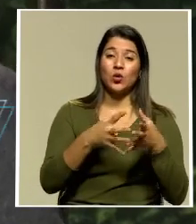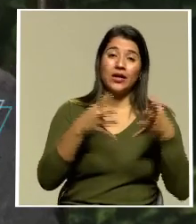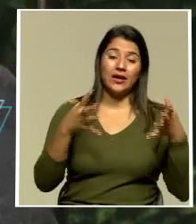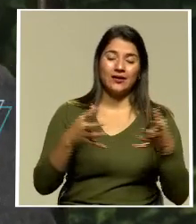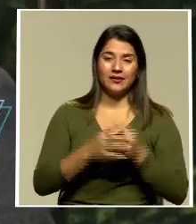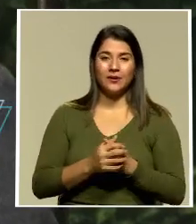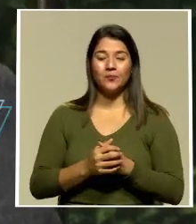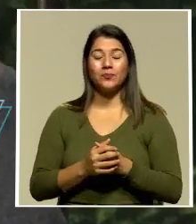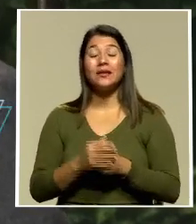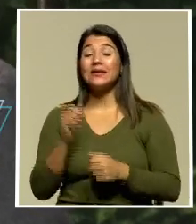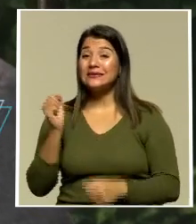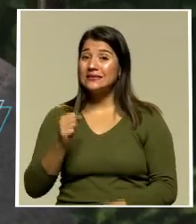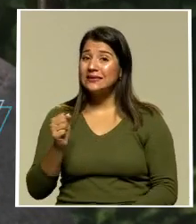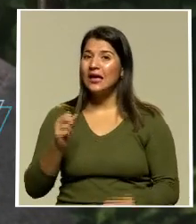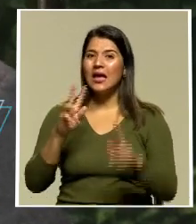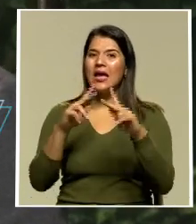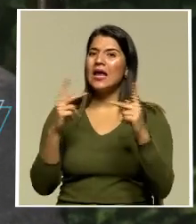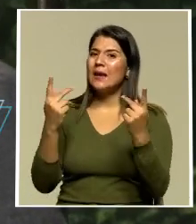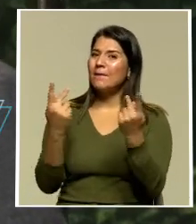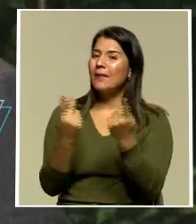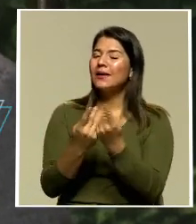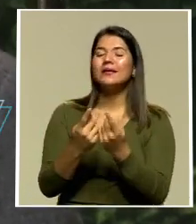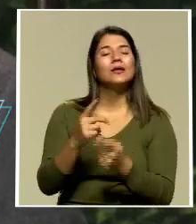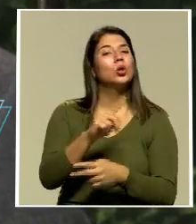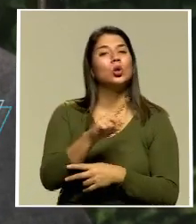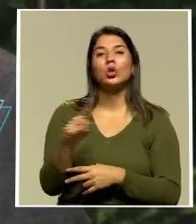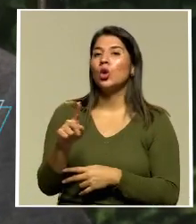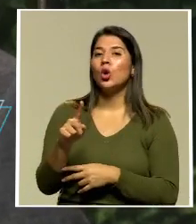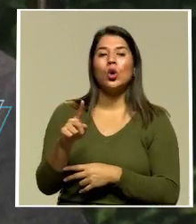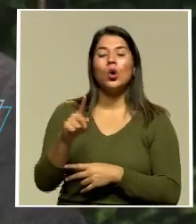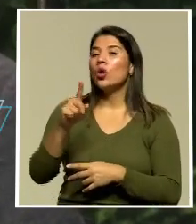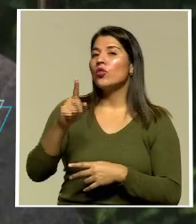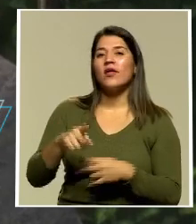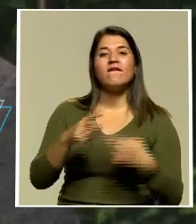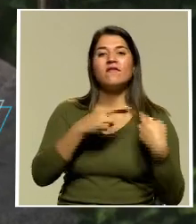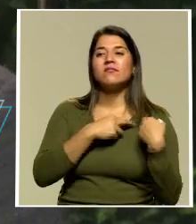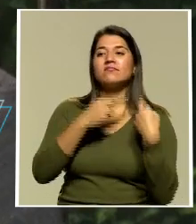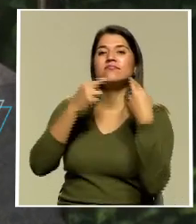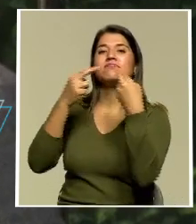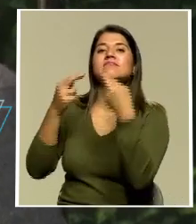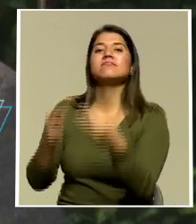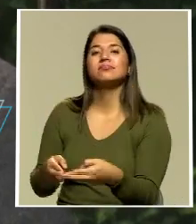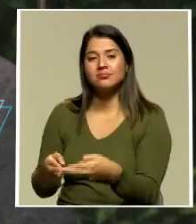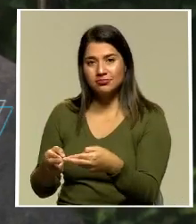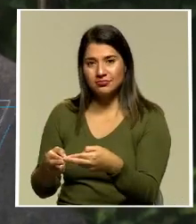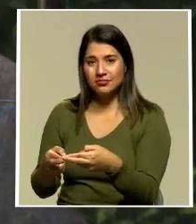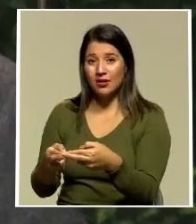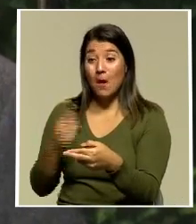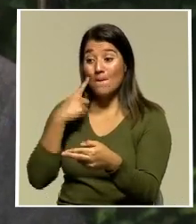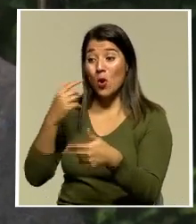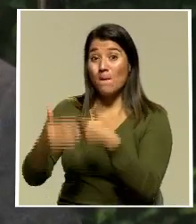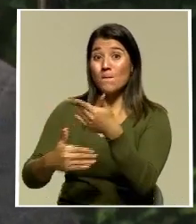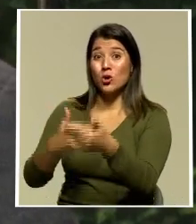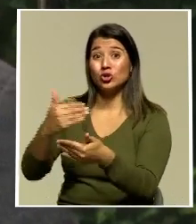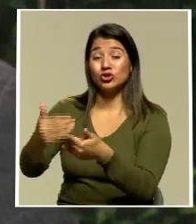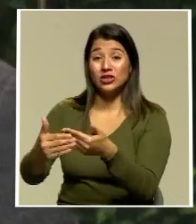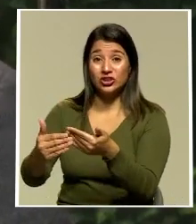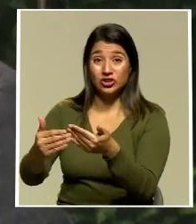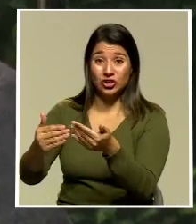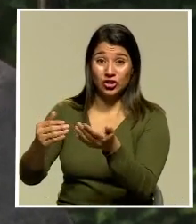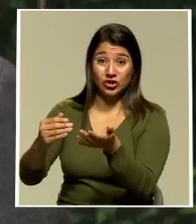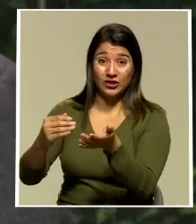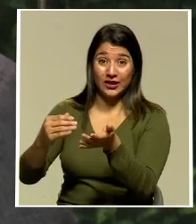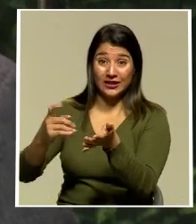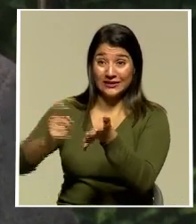a ver, el partido no debería descargar en los hombros de las inscripciones todo el financiamiento de estos